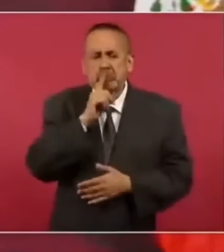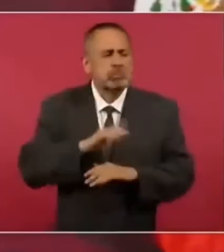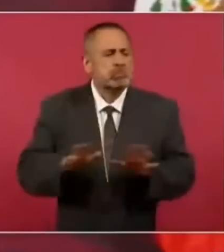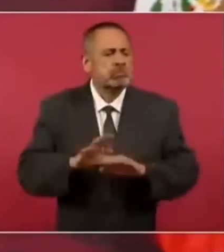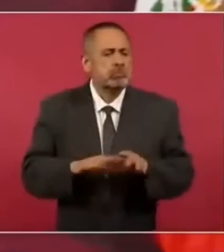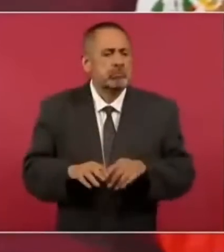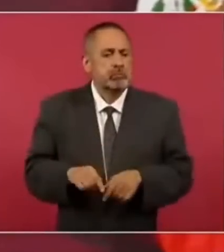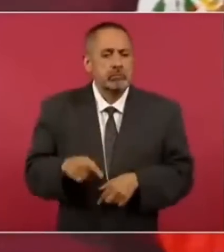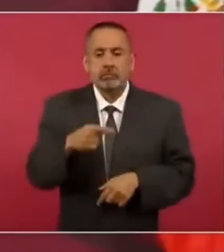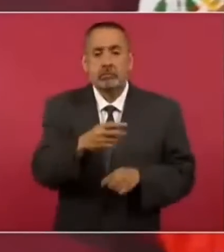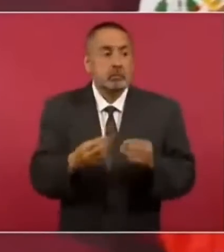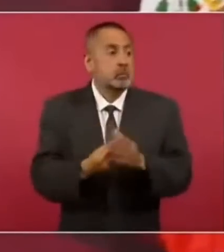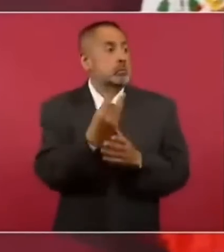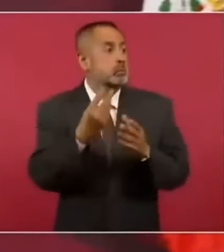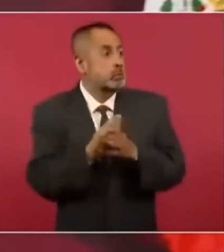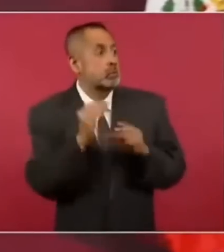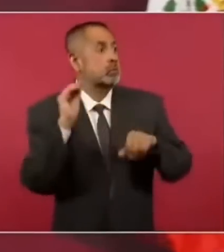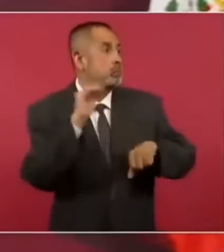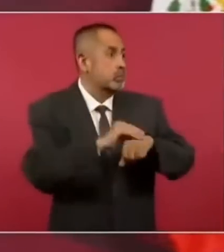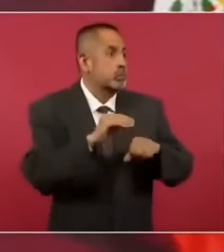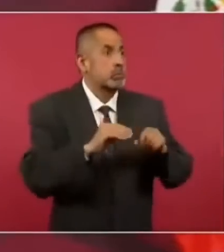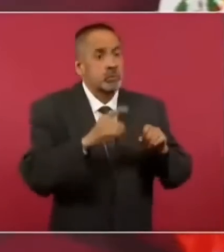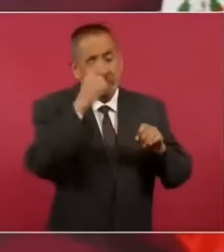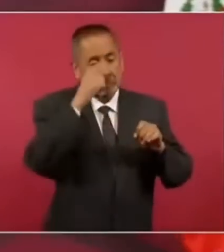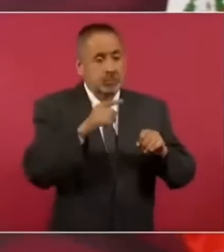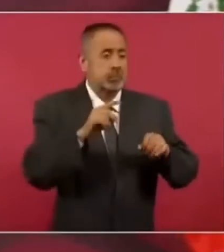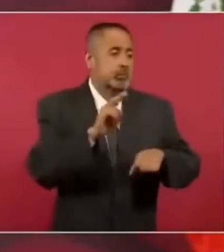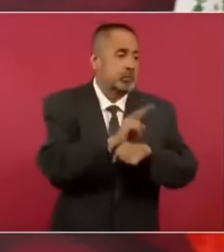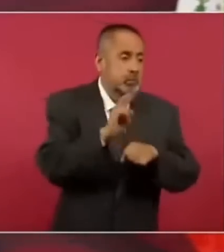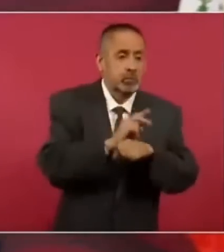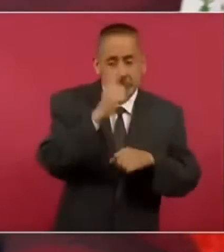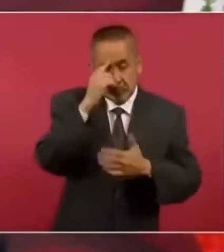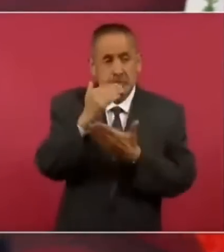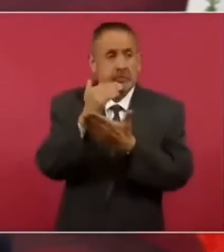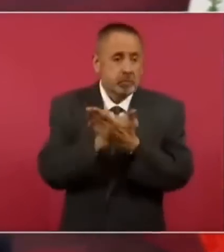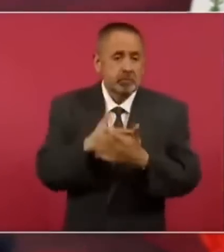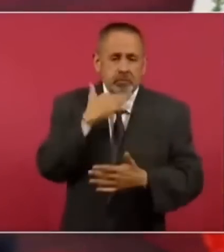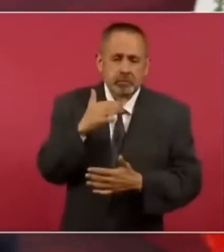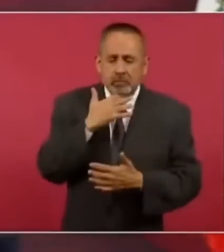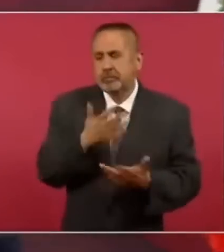esto es creando organismos supuestamente para combatir la corrupción.